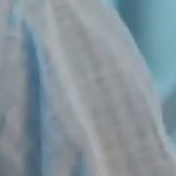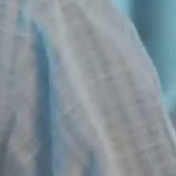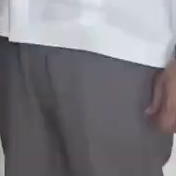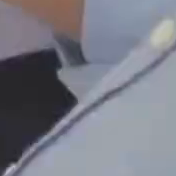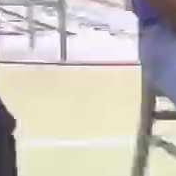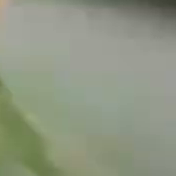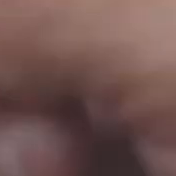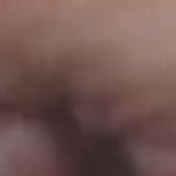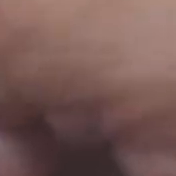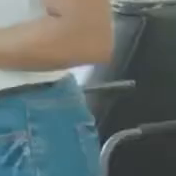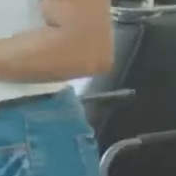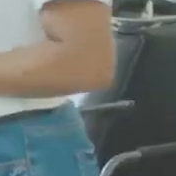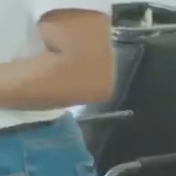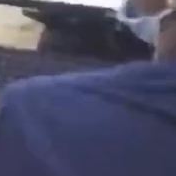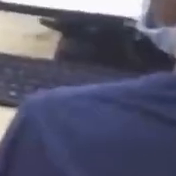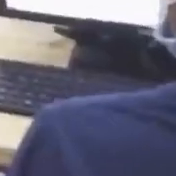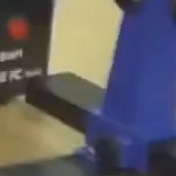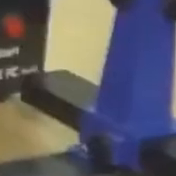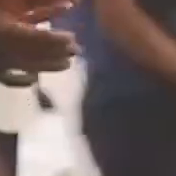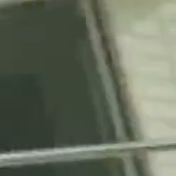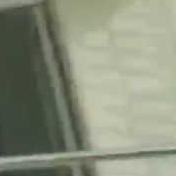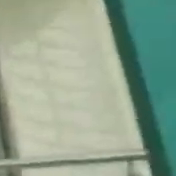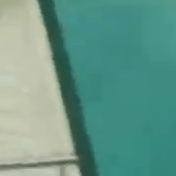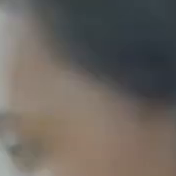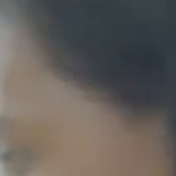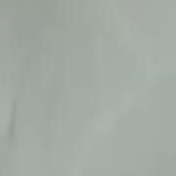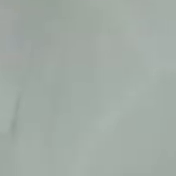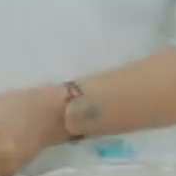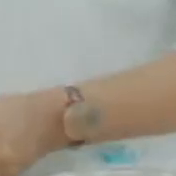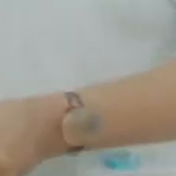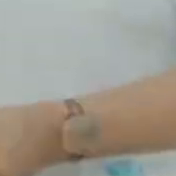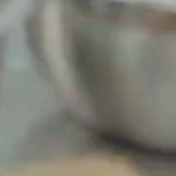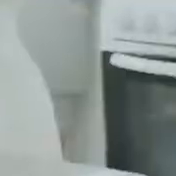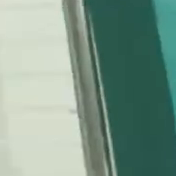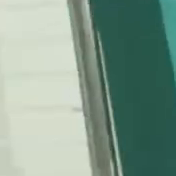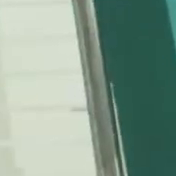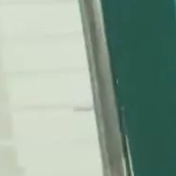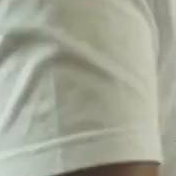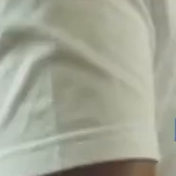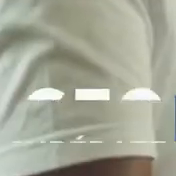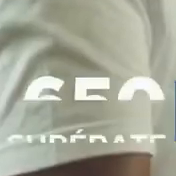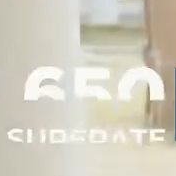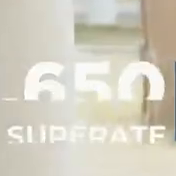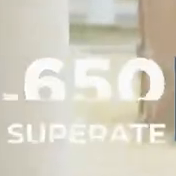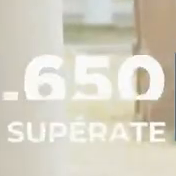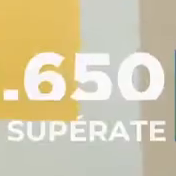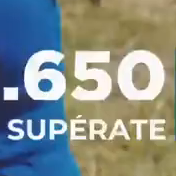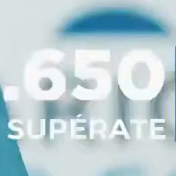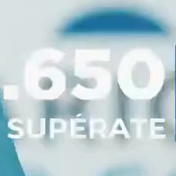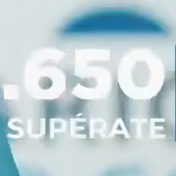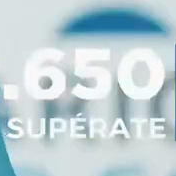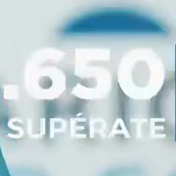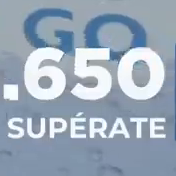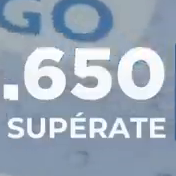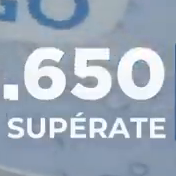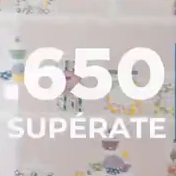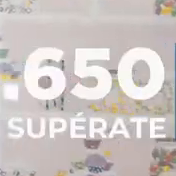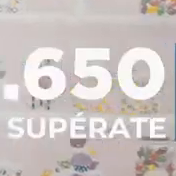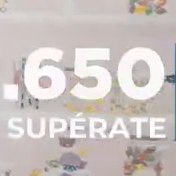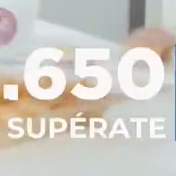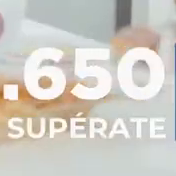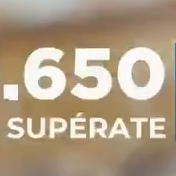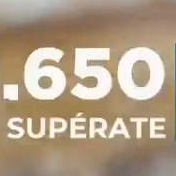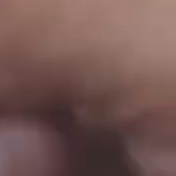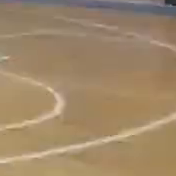más ayuda. Supérate es un programa de capacitación que te permite ser libre. Te da el doble de ayuda para hacer